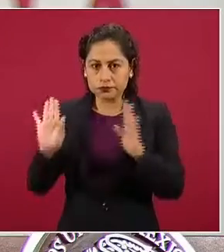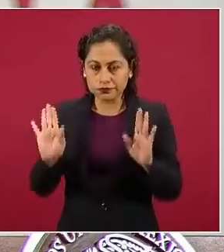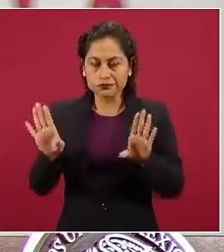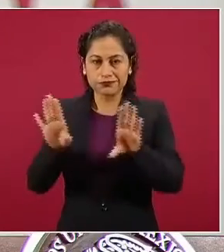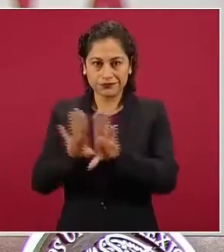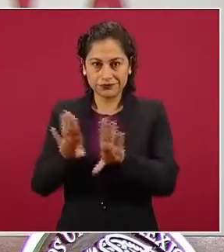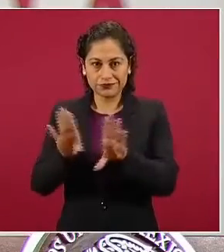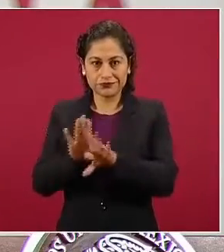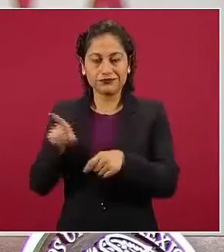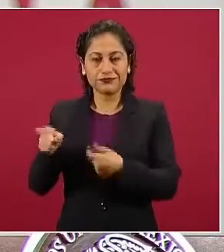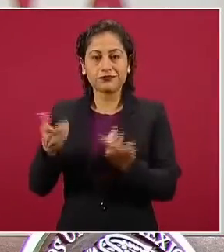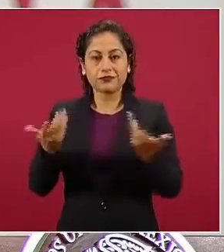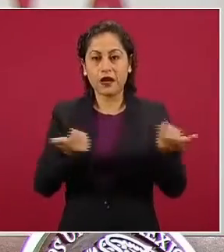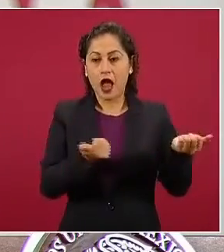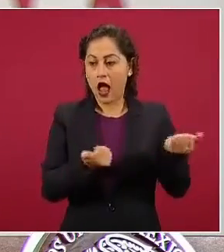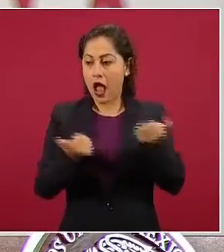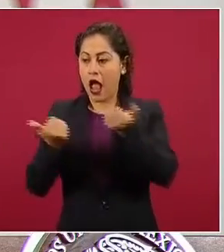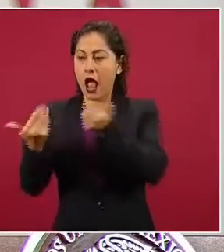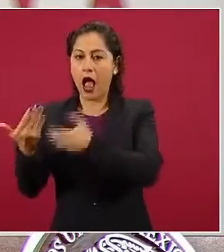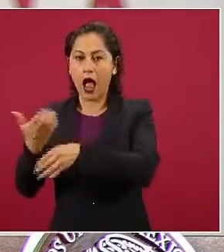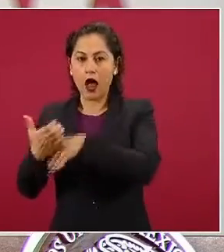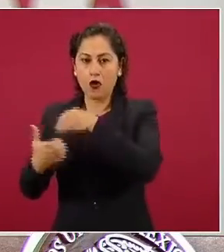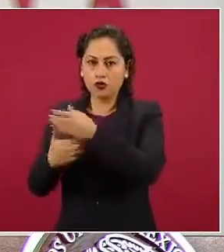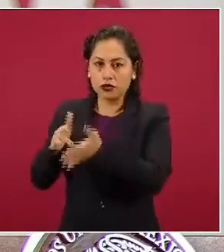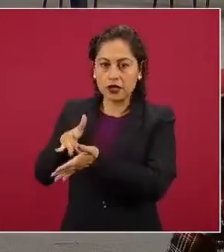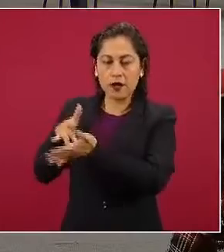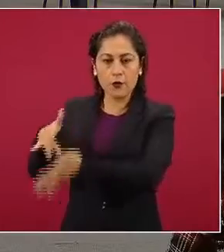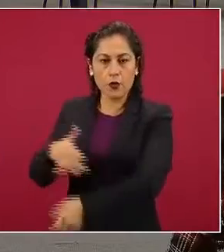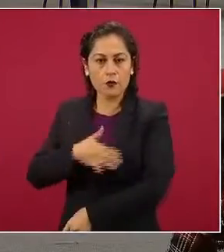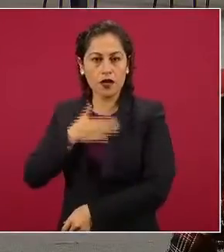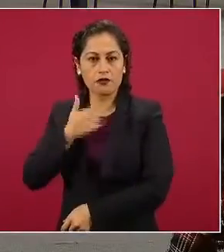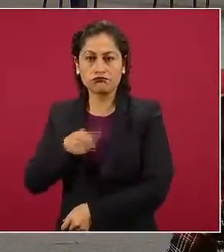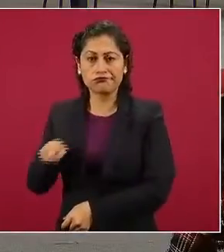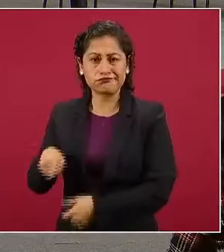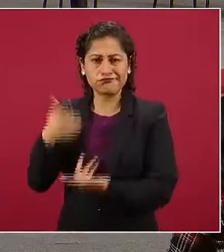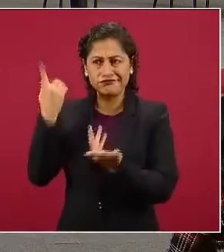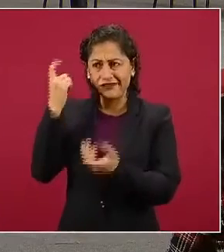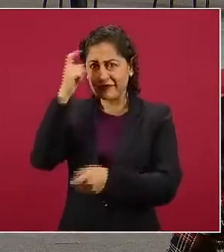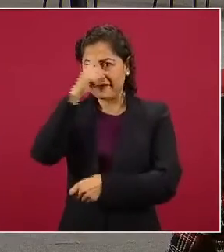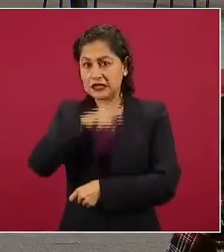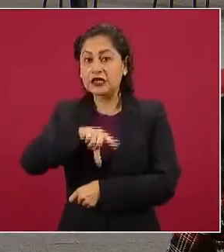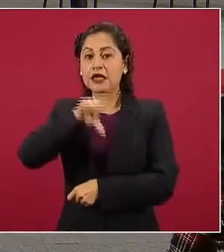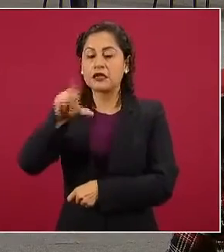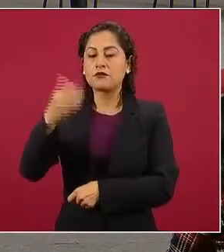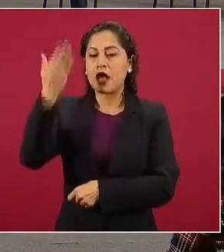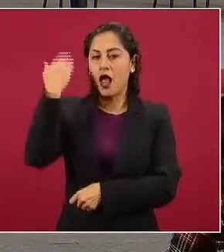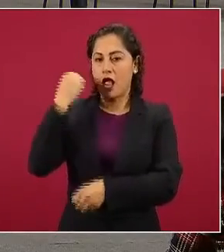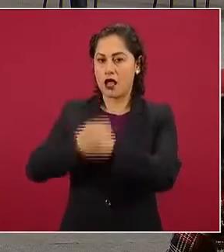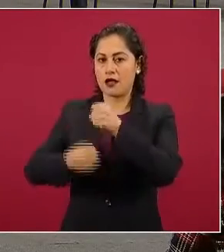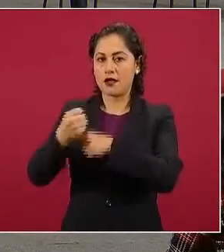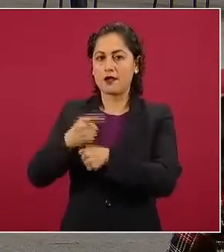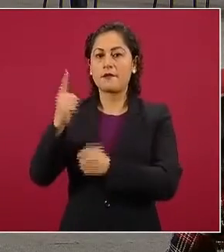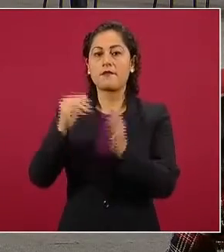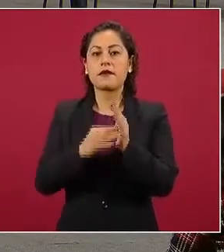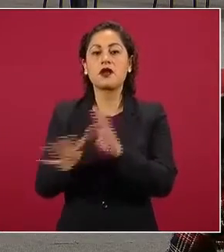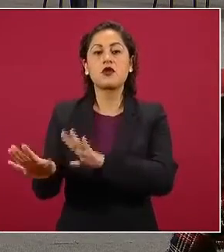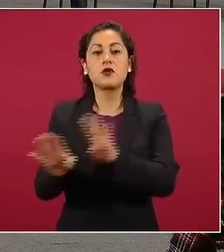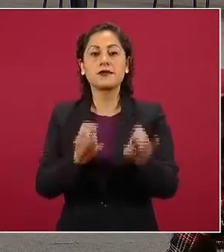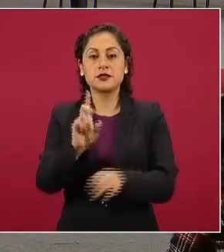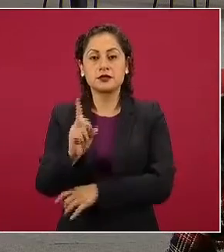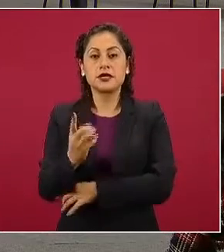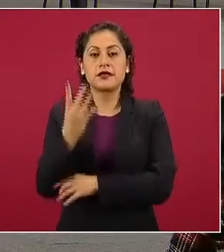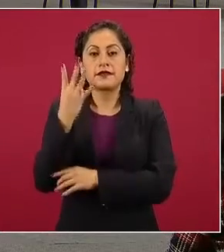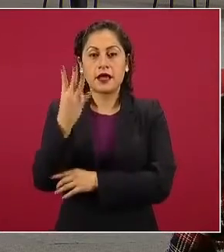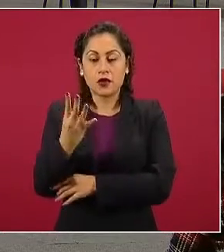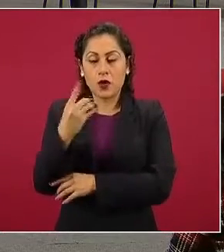llegaran la provisión de bienes del país, y se buscó entonces en 1934 que hubiera una